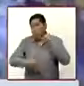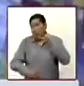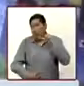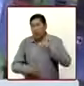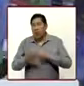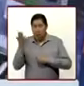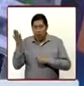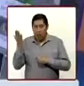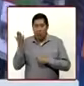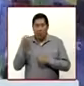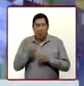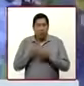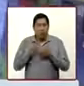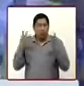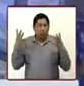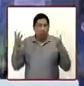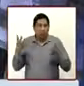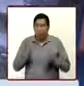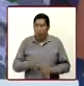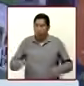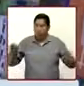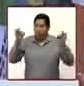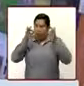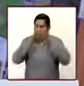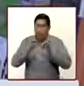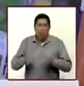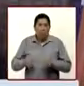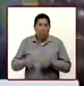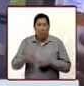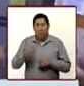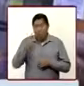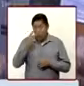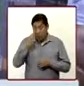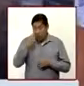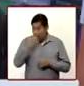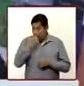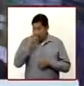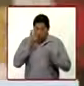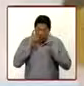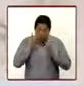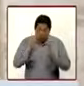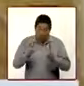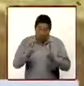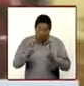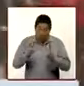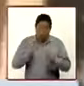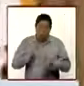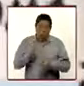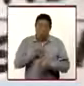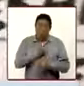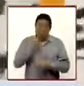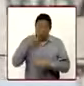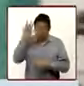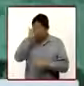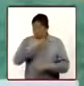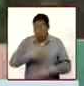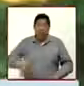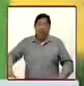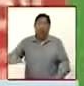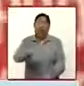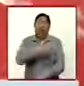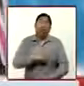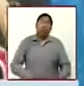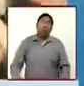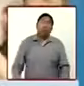latinoamericanos. Este es un alimento muy, muy esencial porque son con los ojos que miramos el mundo desde nuestro lugar.